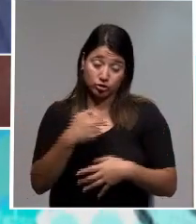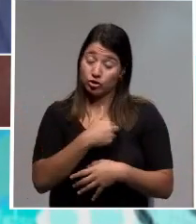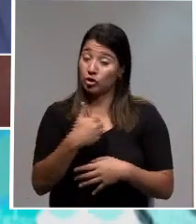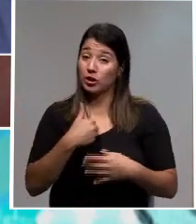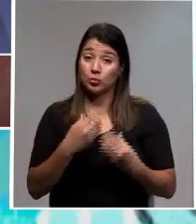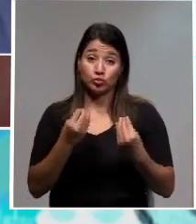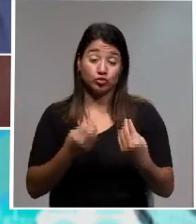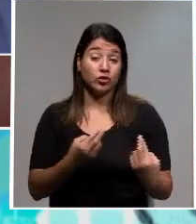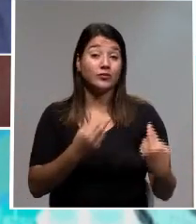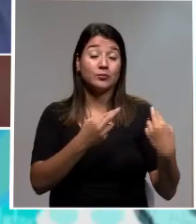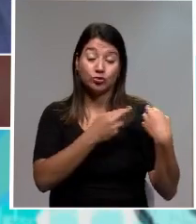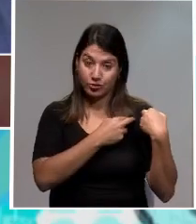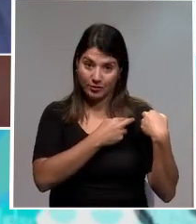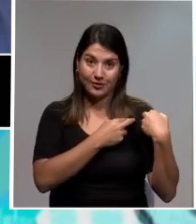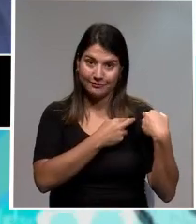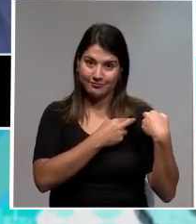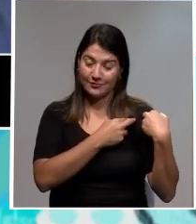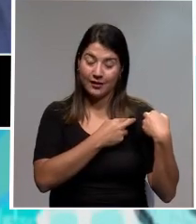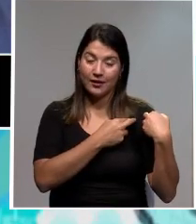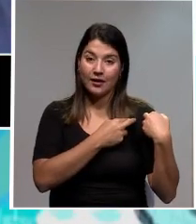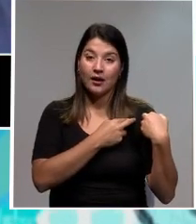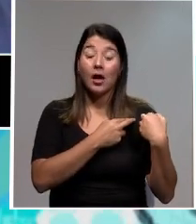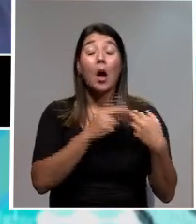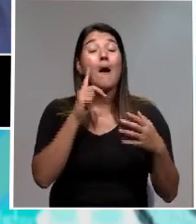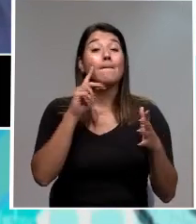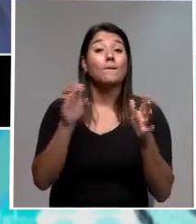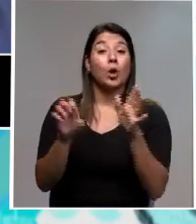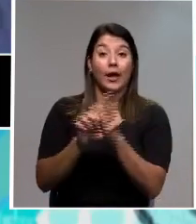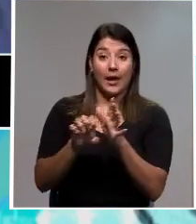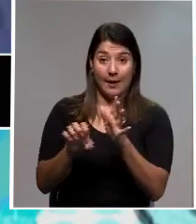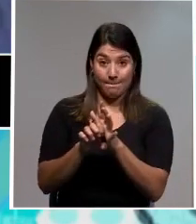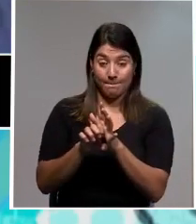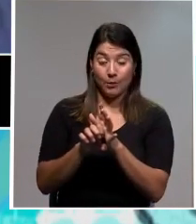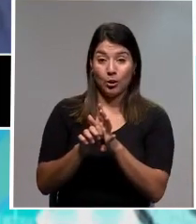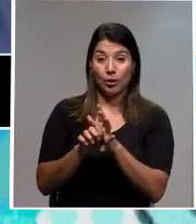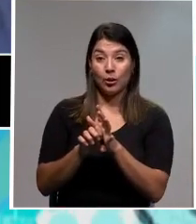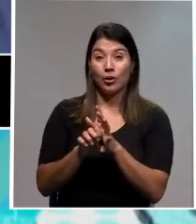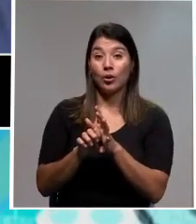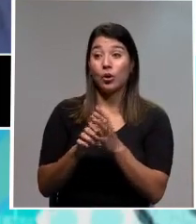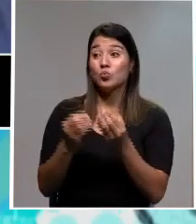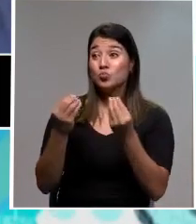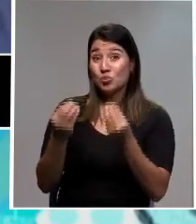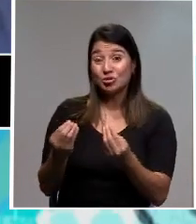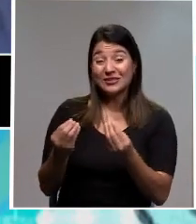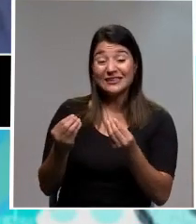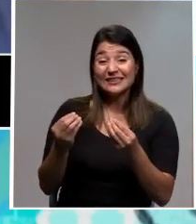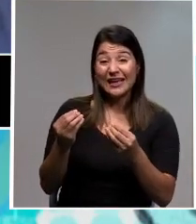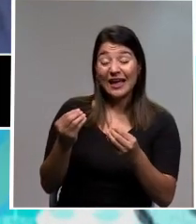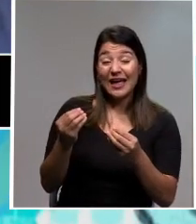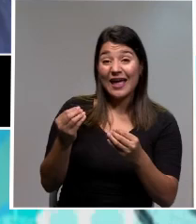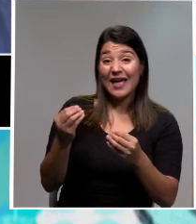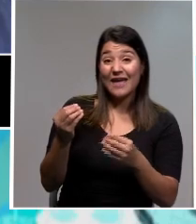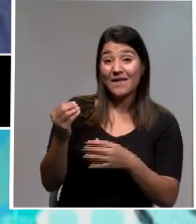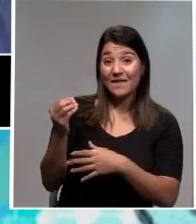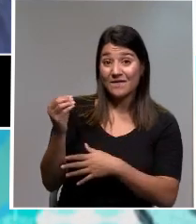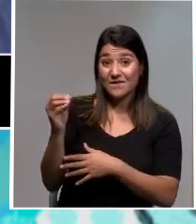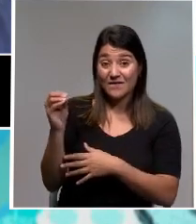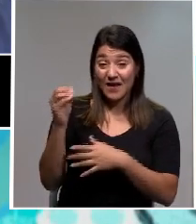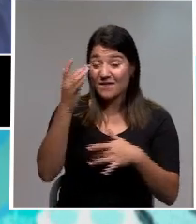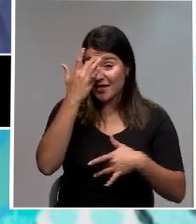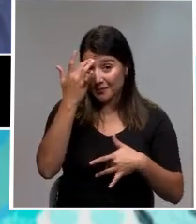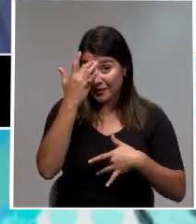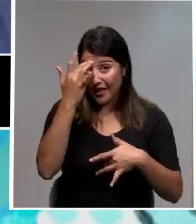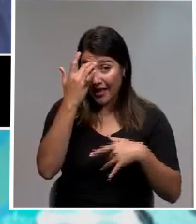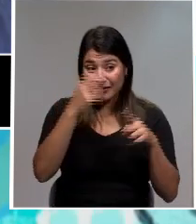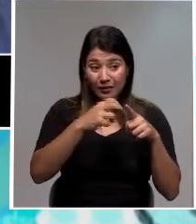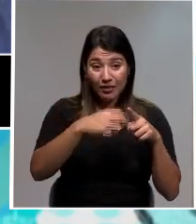responsables directos. Esto hace, por ejemplo, que los vectores de muchas enfermedades infecciosas, por un incremento